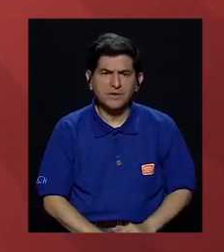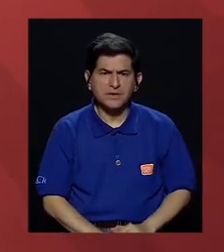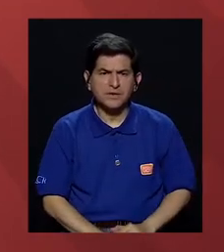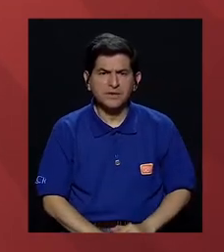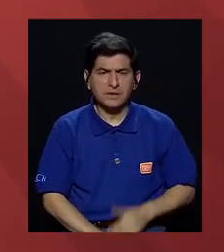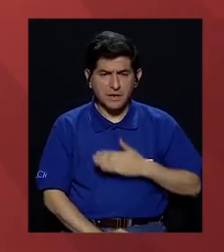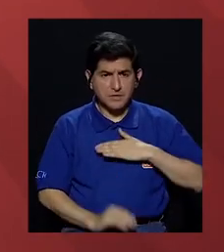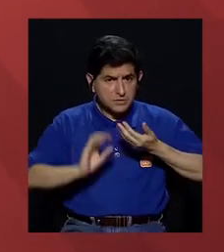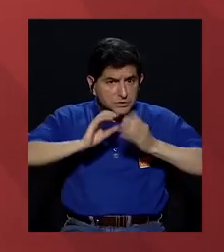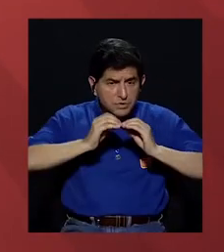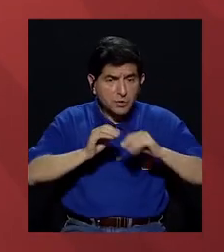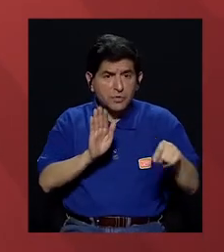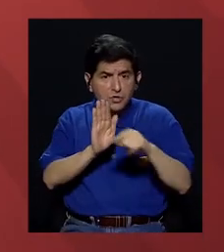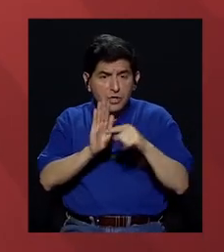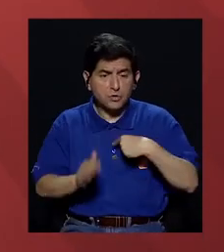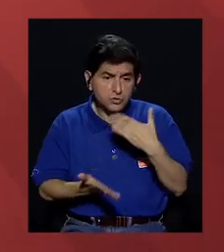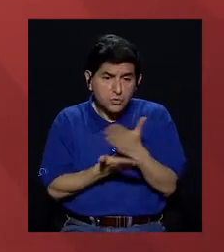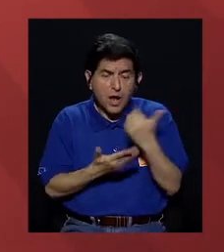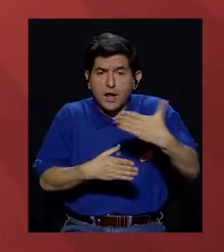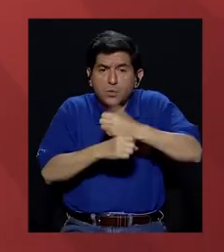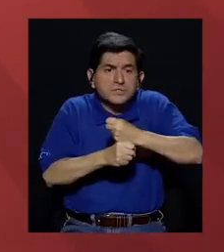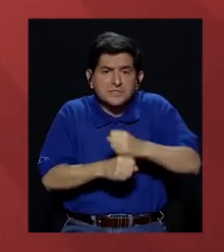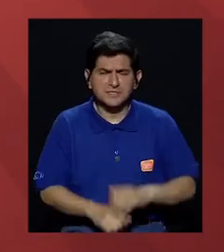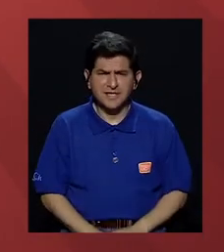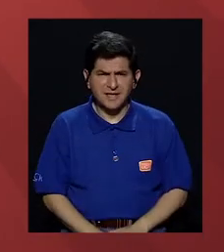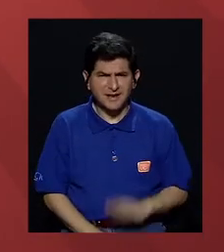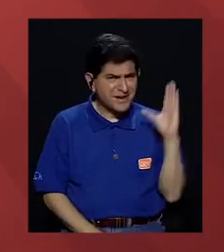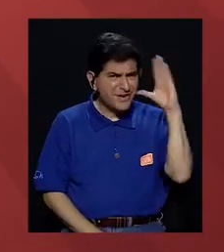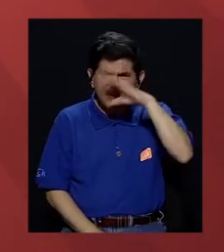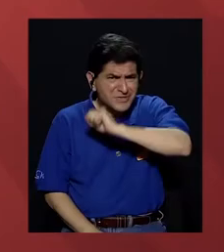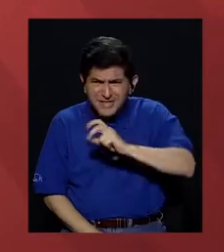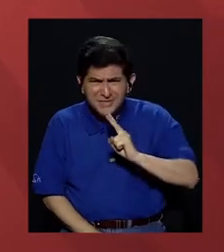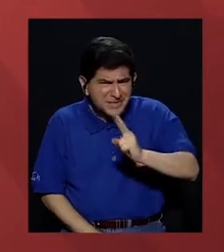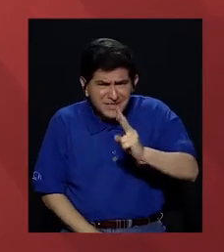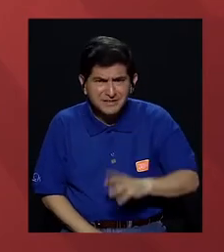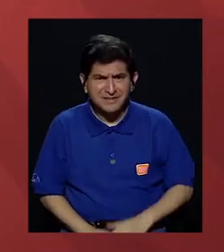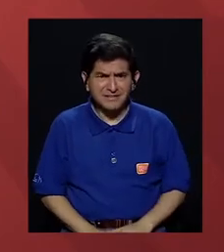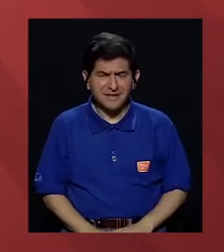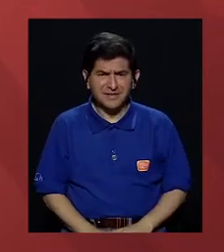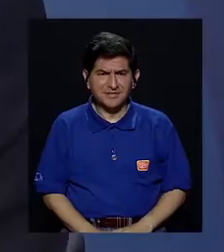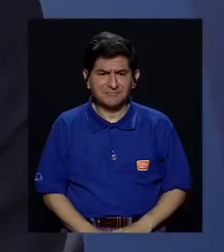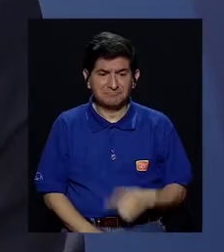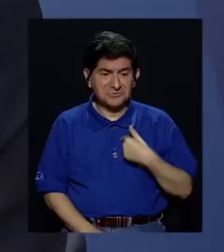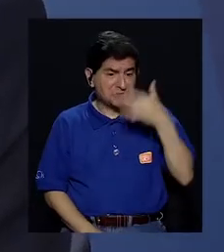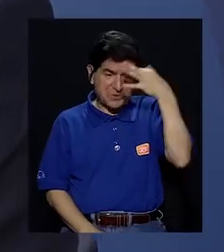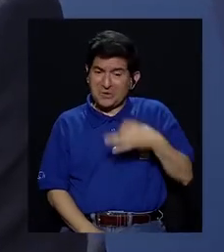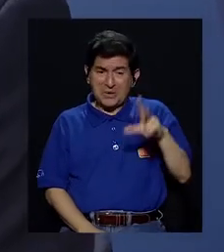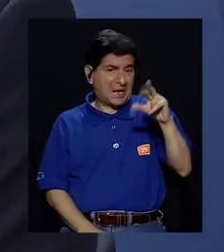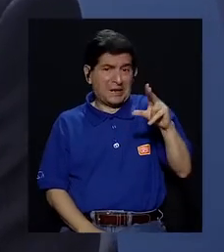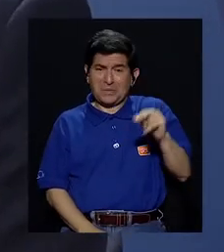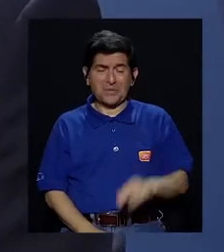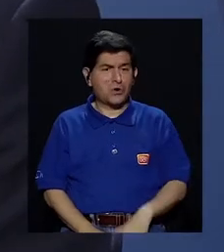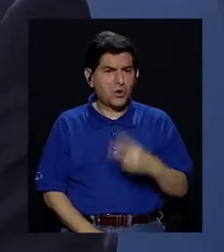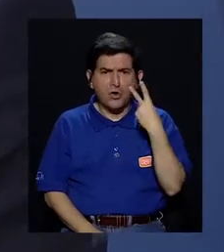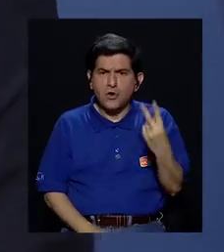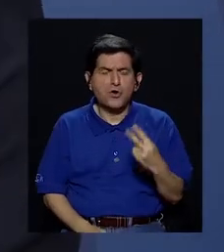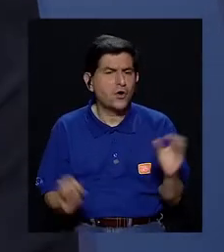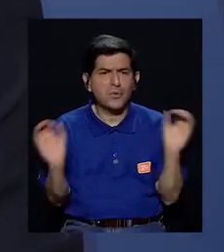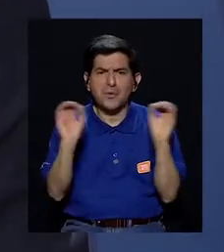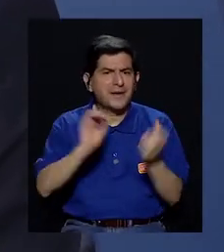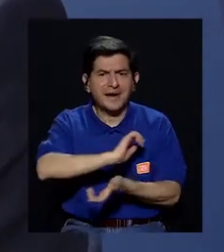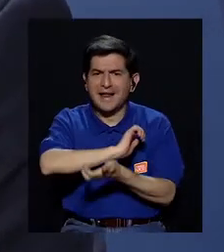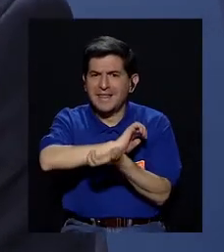sí mis datos hablan y negativo yo tengo que hacer algo no se están dando cuenta verdaderamente asumo que no porque yo no veo ningún